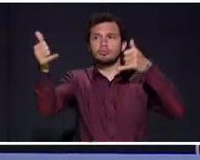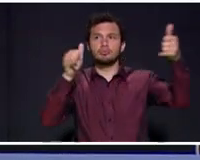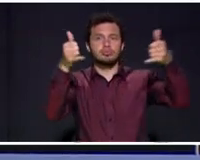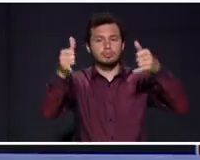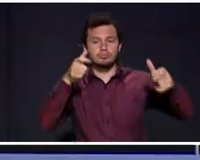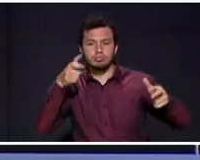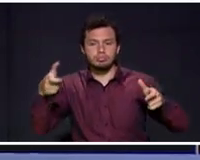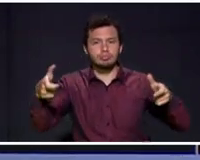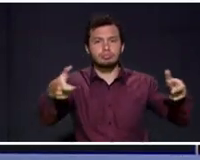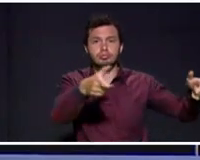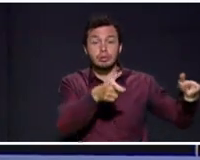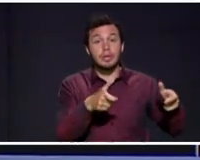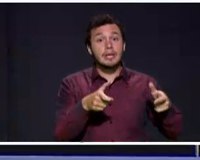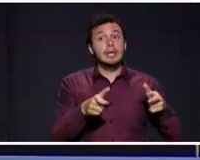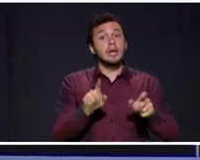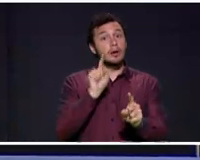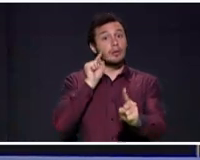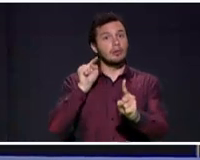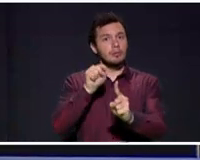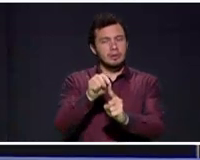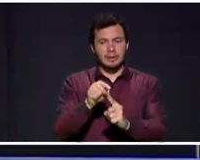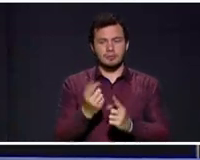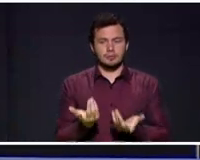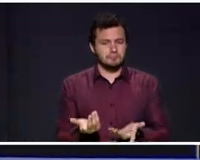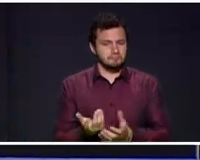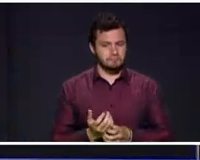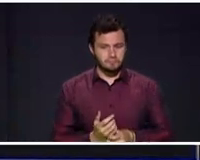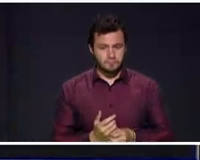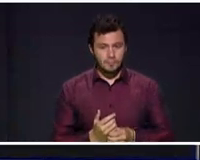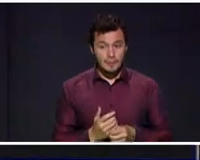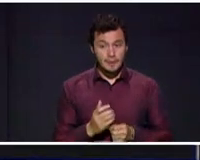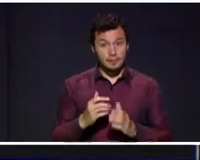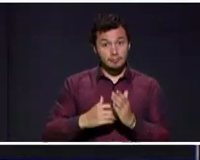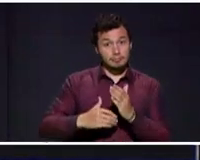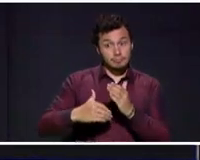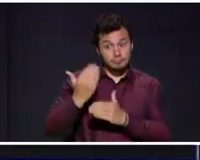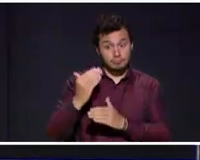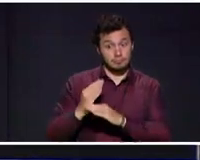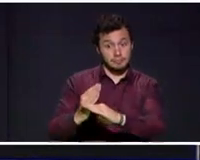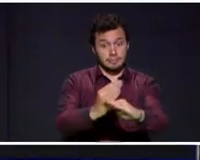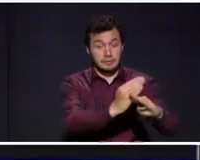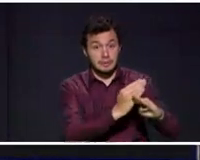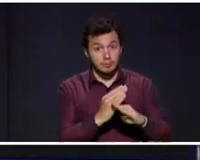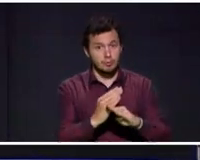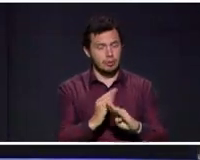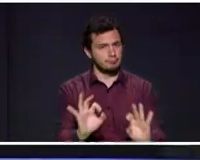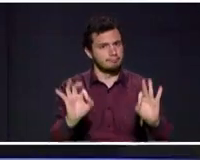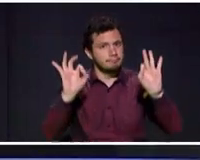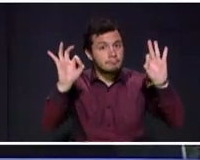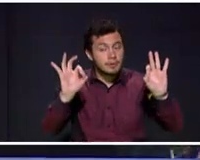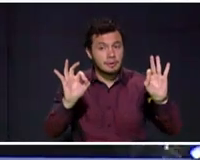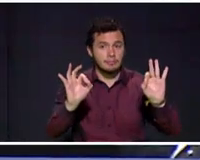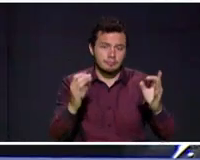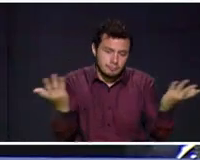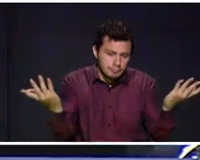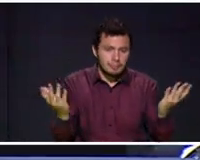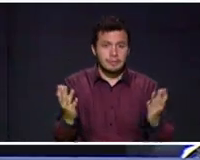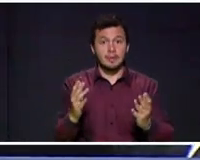tecnología de punta para ser mucho más eficientes en materia de seguridad y por supuesto un gobernador que esté